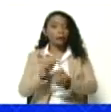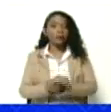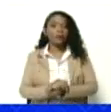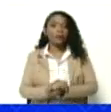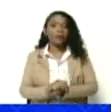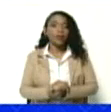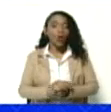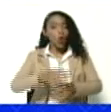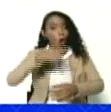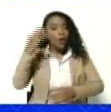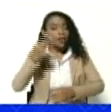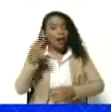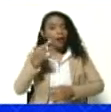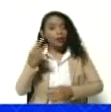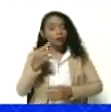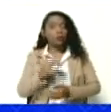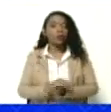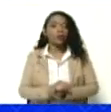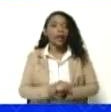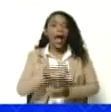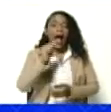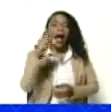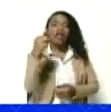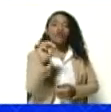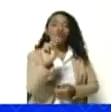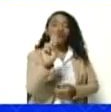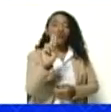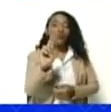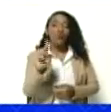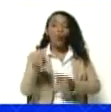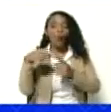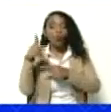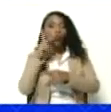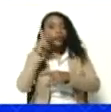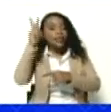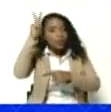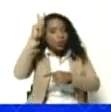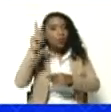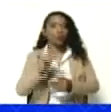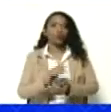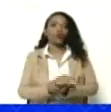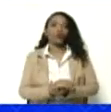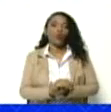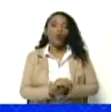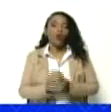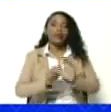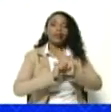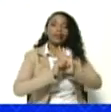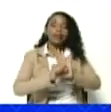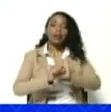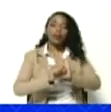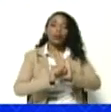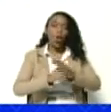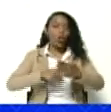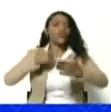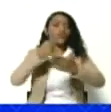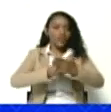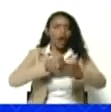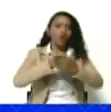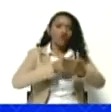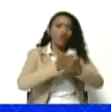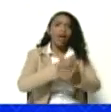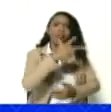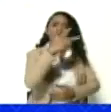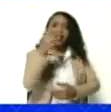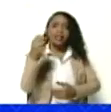los originarios añú, con el cacico Nigales como símbolo de una centuria de lucha.